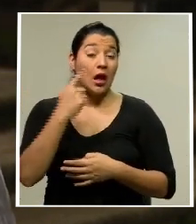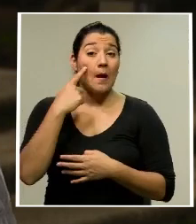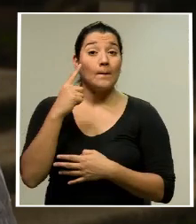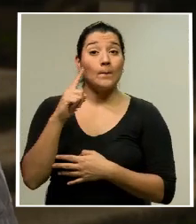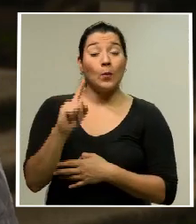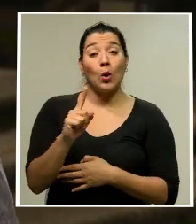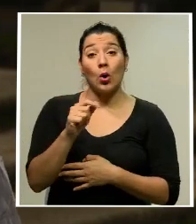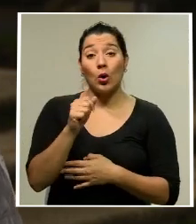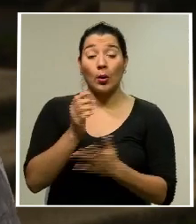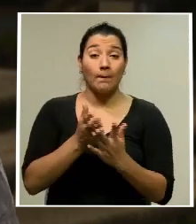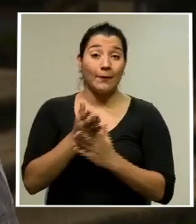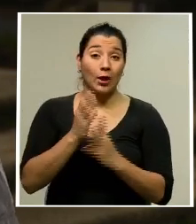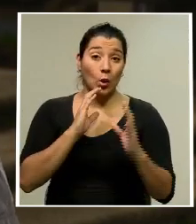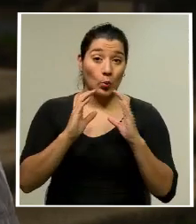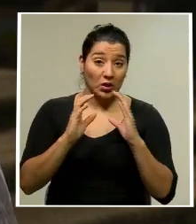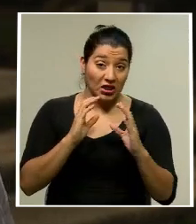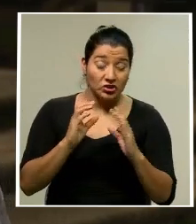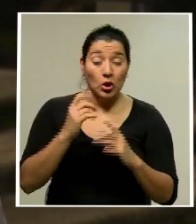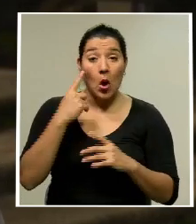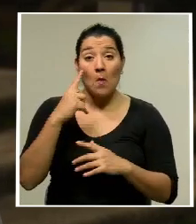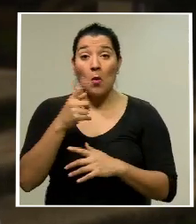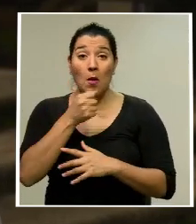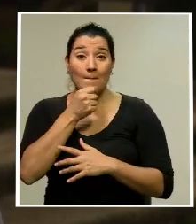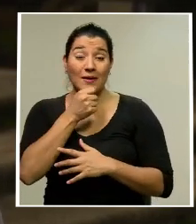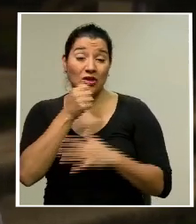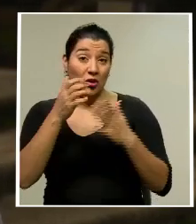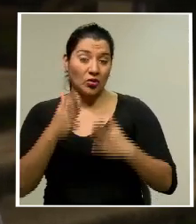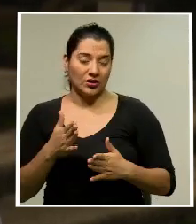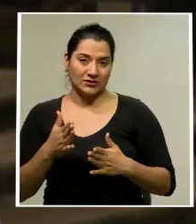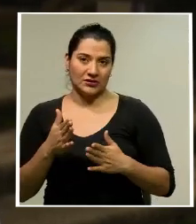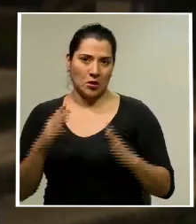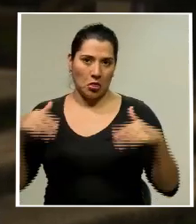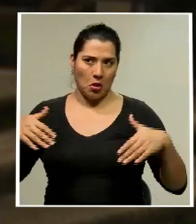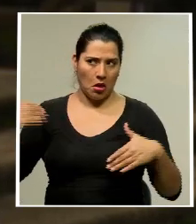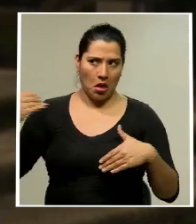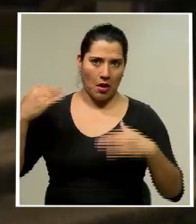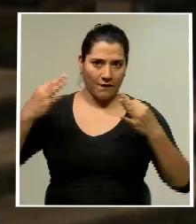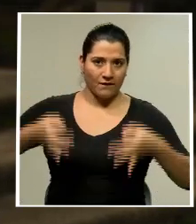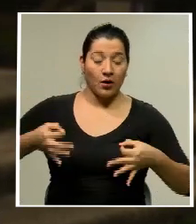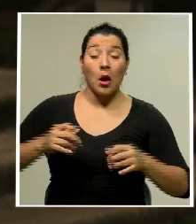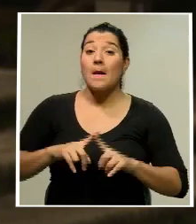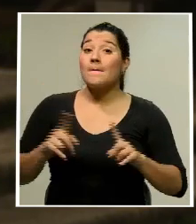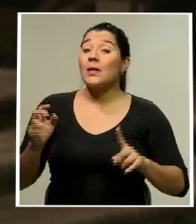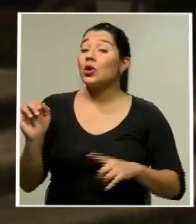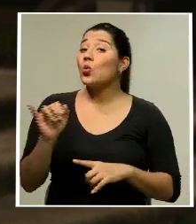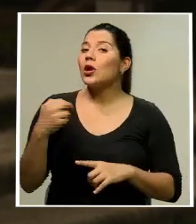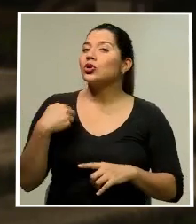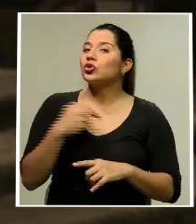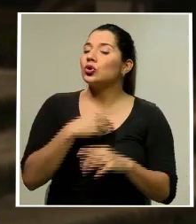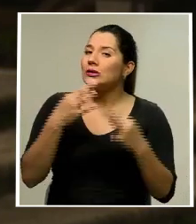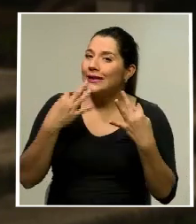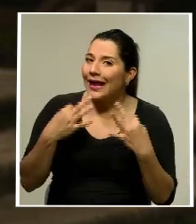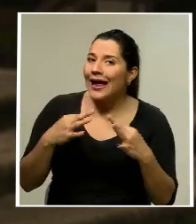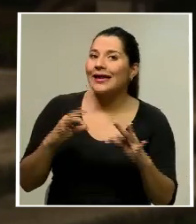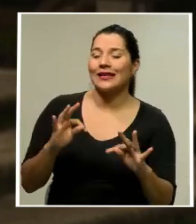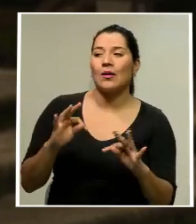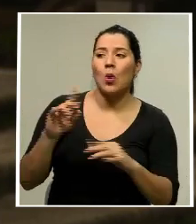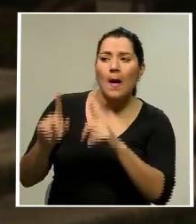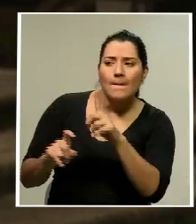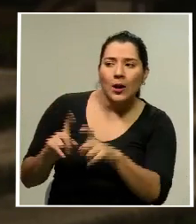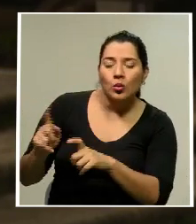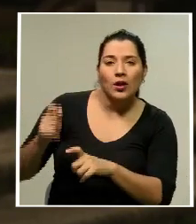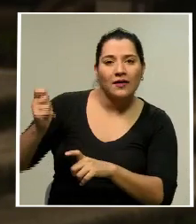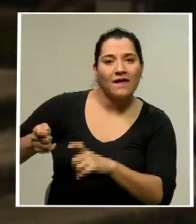de la prensa, de los medios de comunicación. Sin embargo, también tratamos de consultar a los abogados